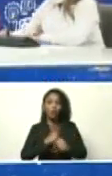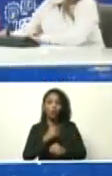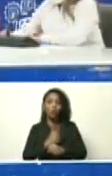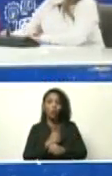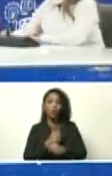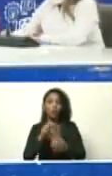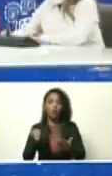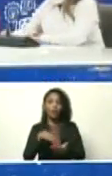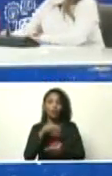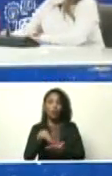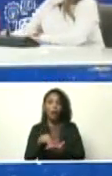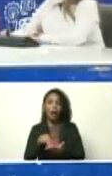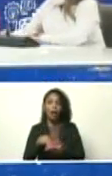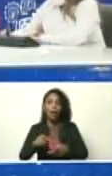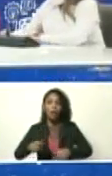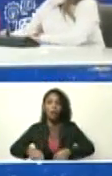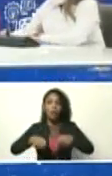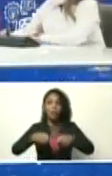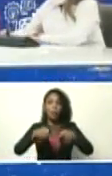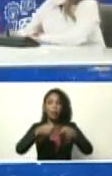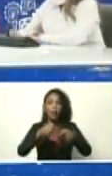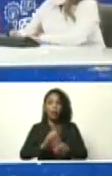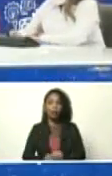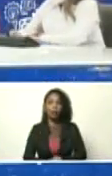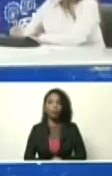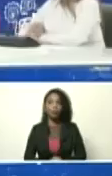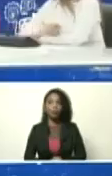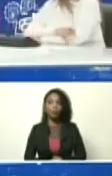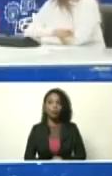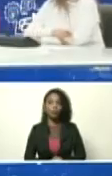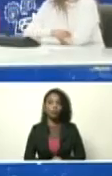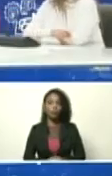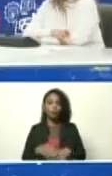Nacional de supermercados que